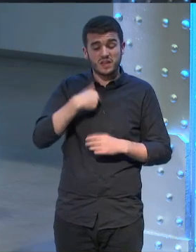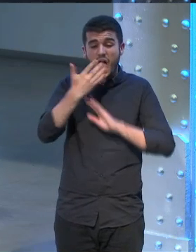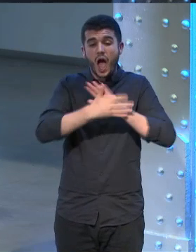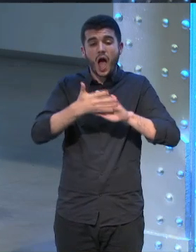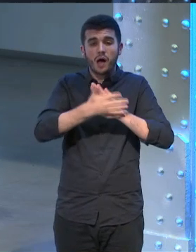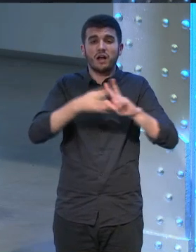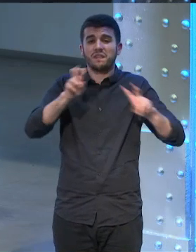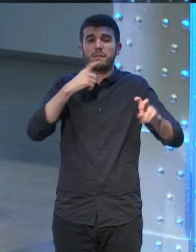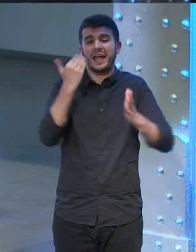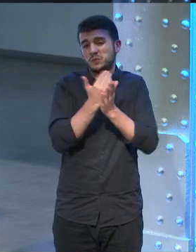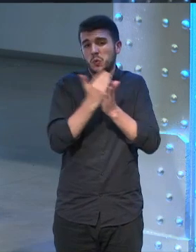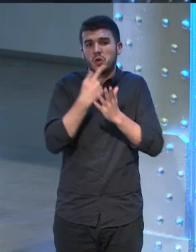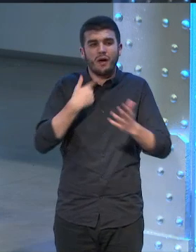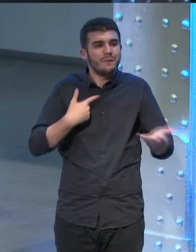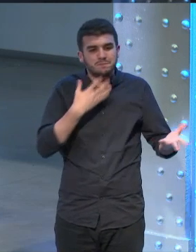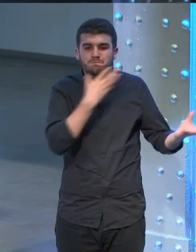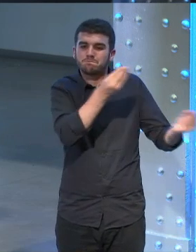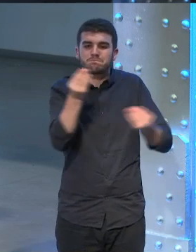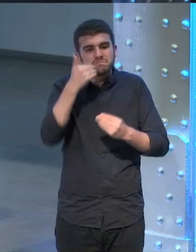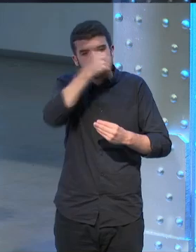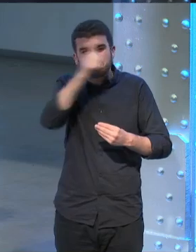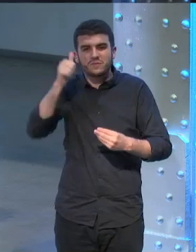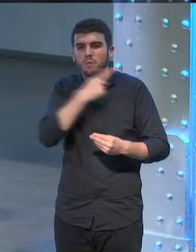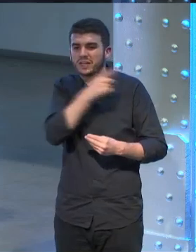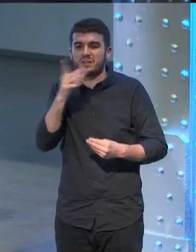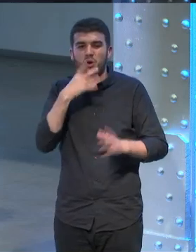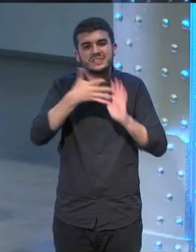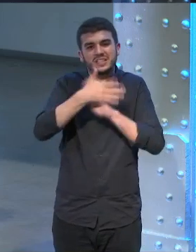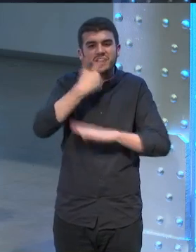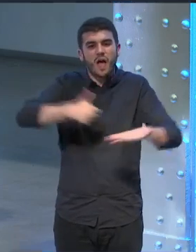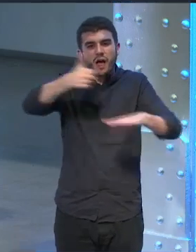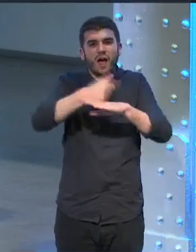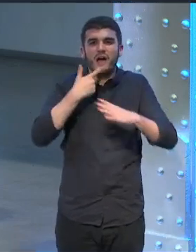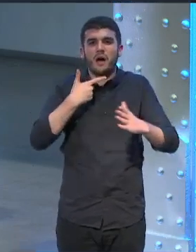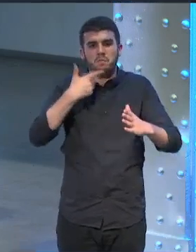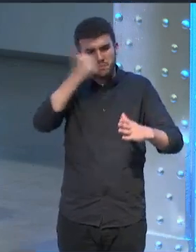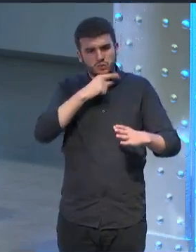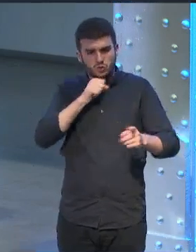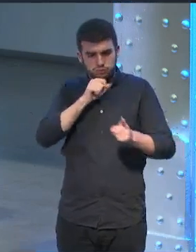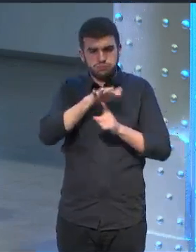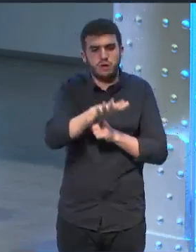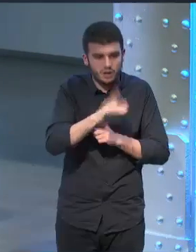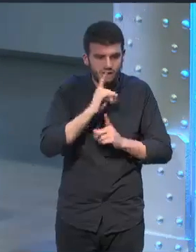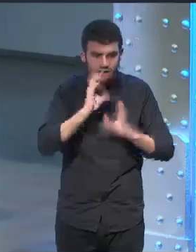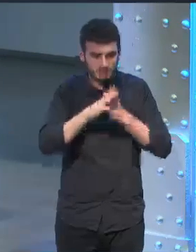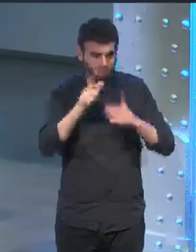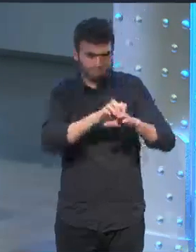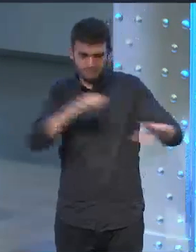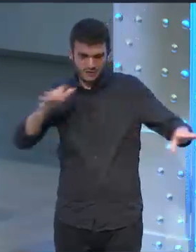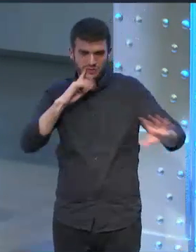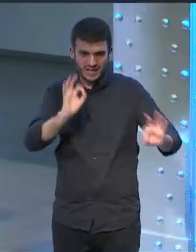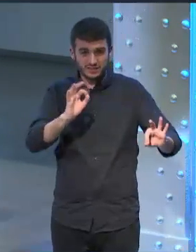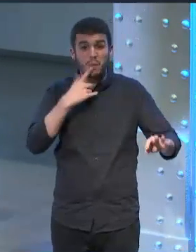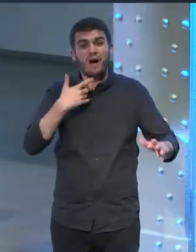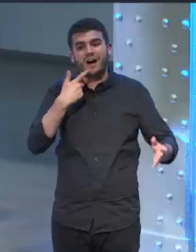estudio que es como muy masculino también, precisamente porque son carreras masculinizadas y muy asociadas con el rol masculino, que